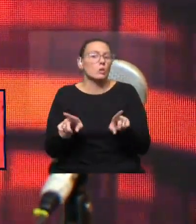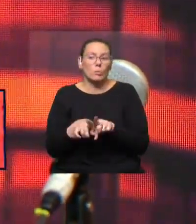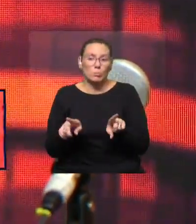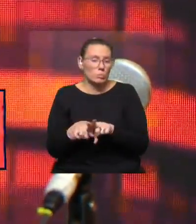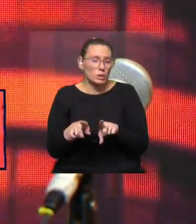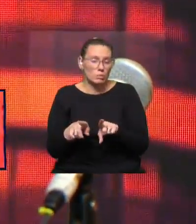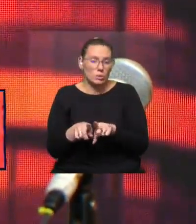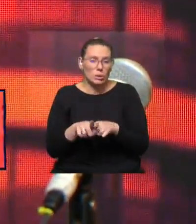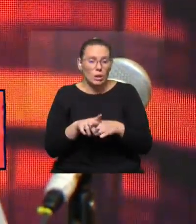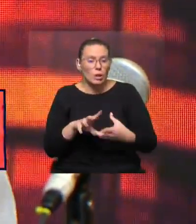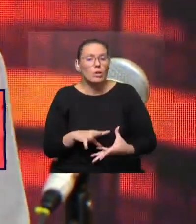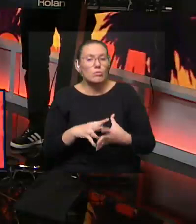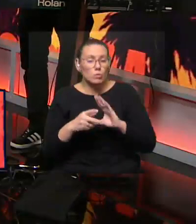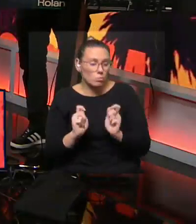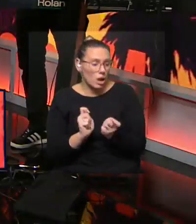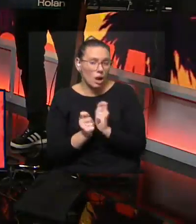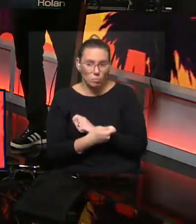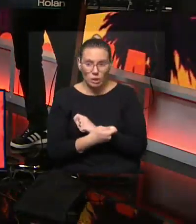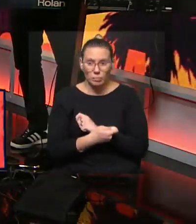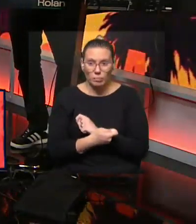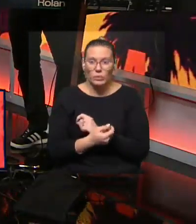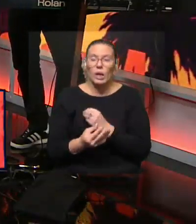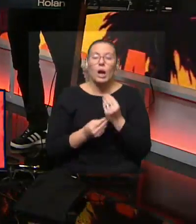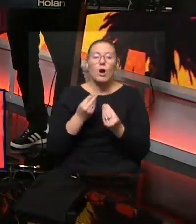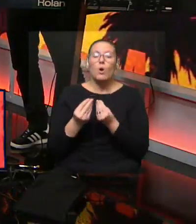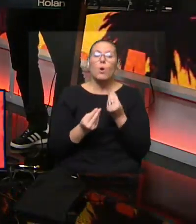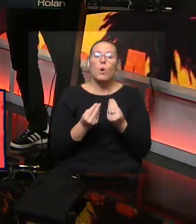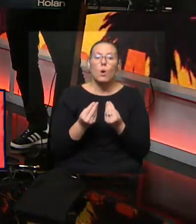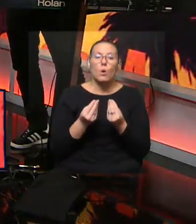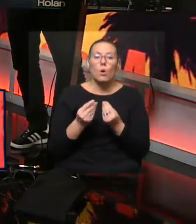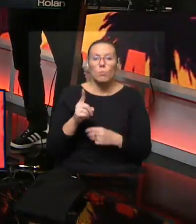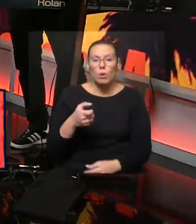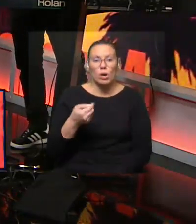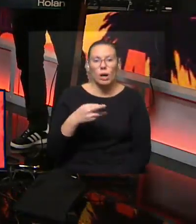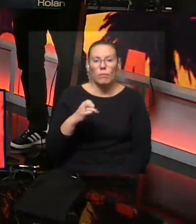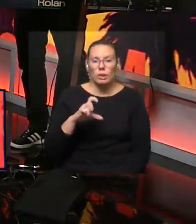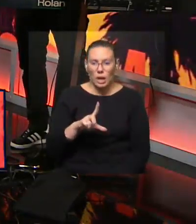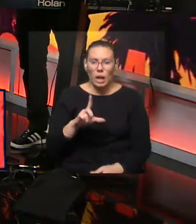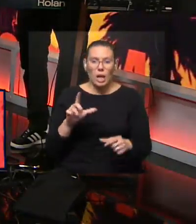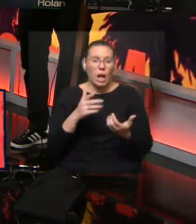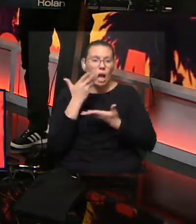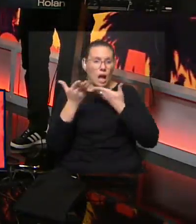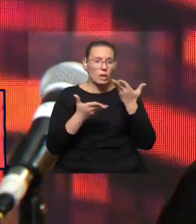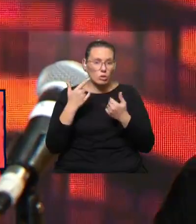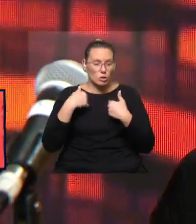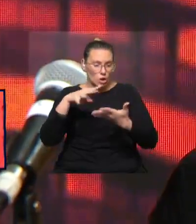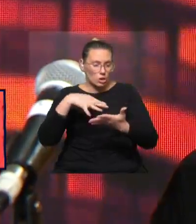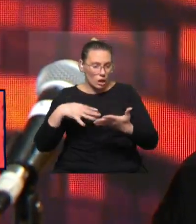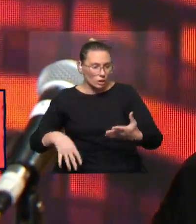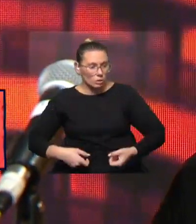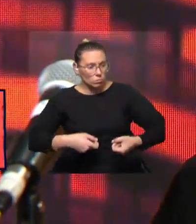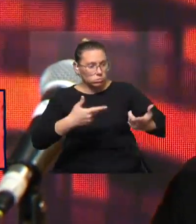y la forma fue cambiando digamos no la forma de cómo Gabriel construye esas canciones al principio yo tiraba los textos